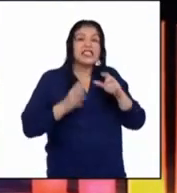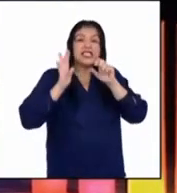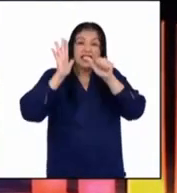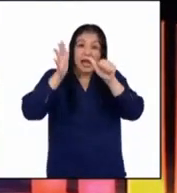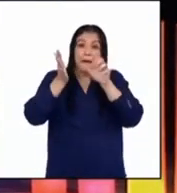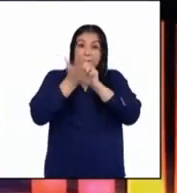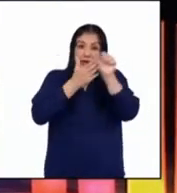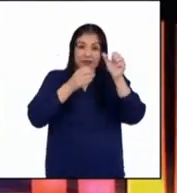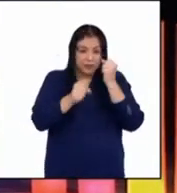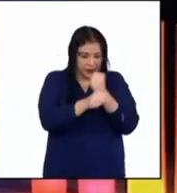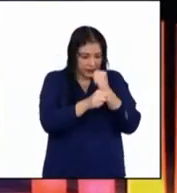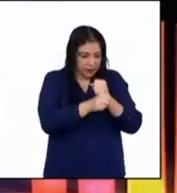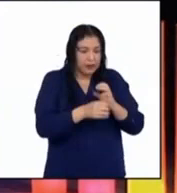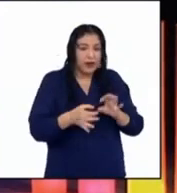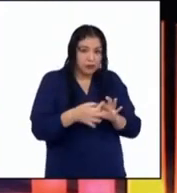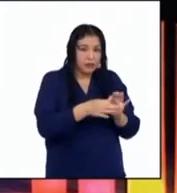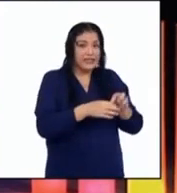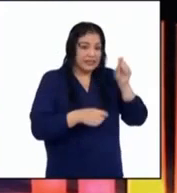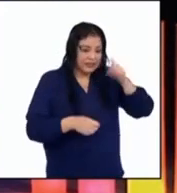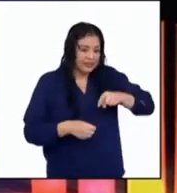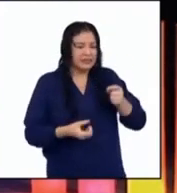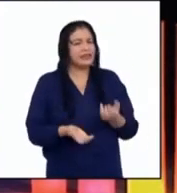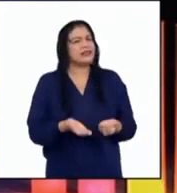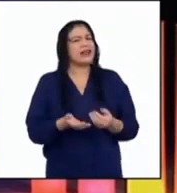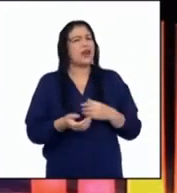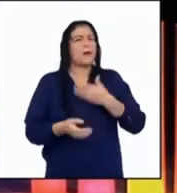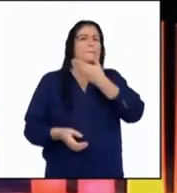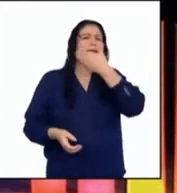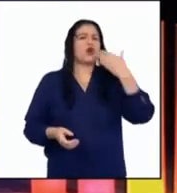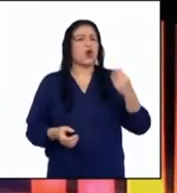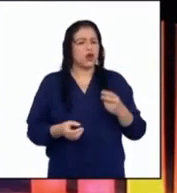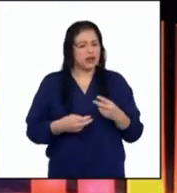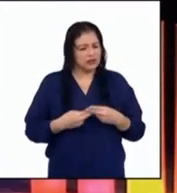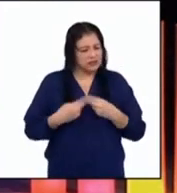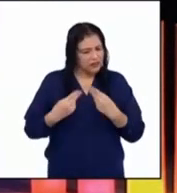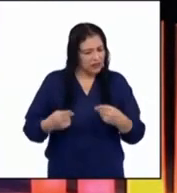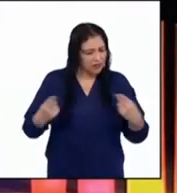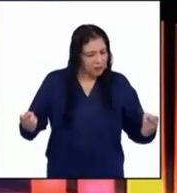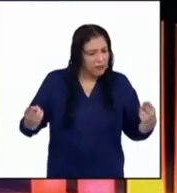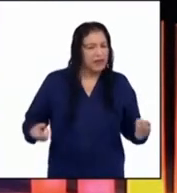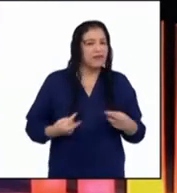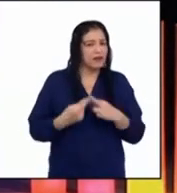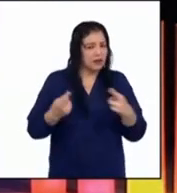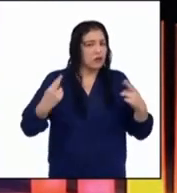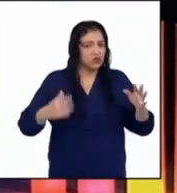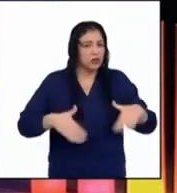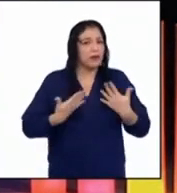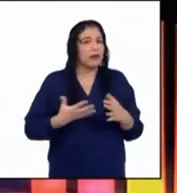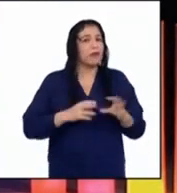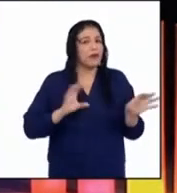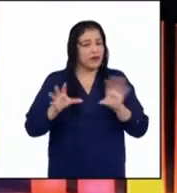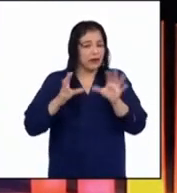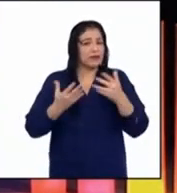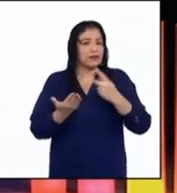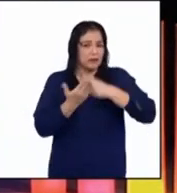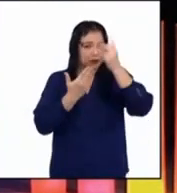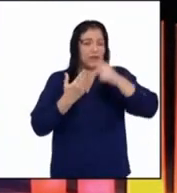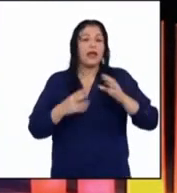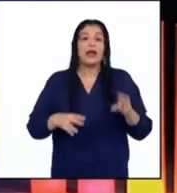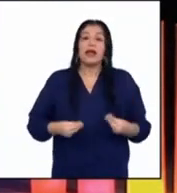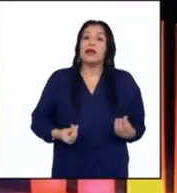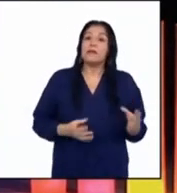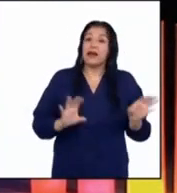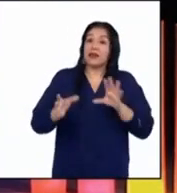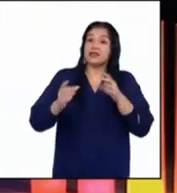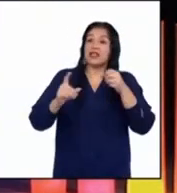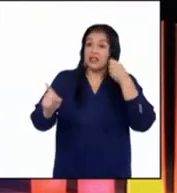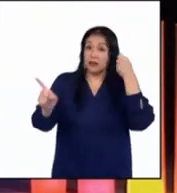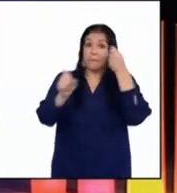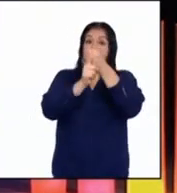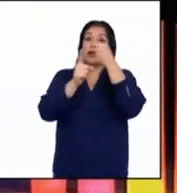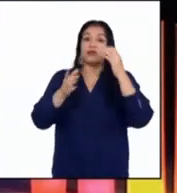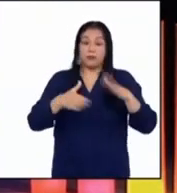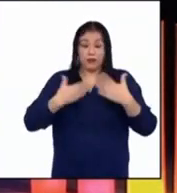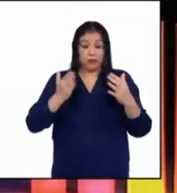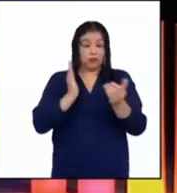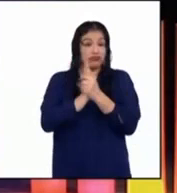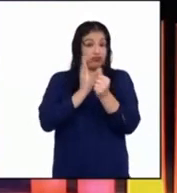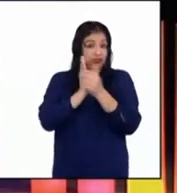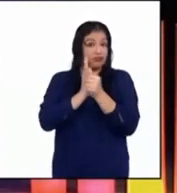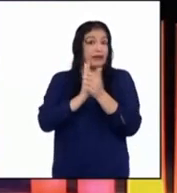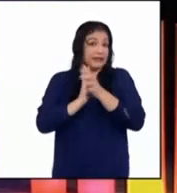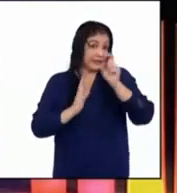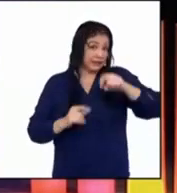6 meses y necesitan los mejores recursos disponibles para lograr lo que se plantearon como meta y para generar este impacto y además para desarrollar las